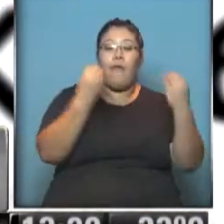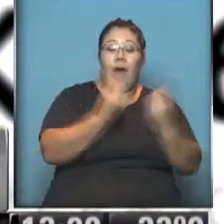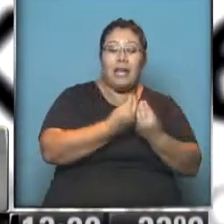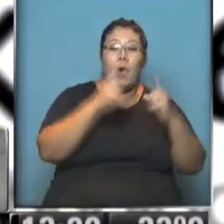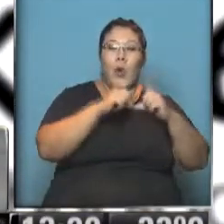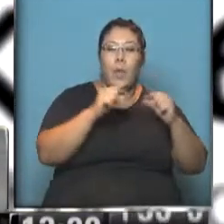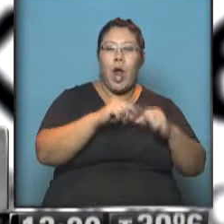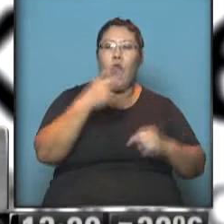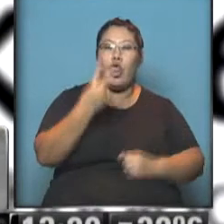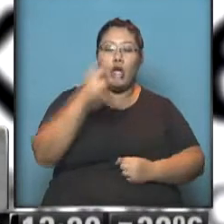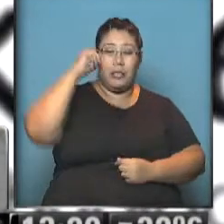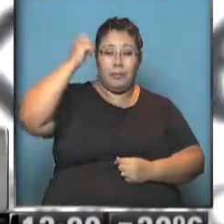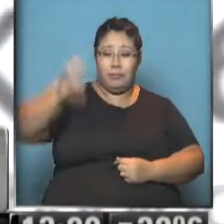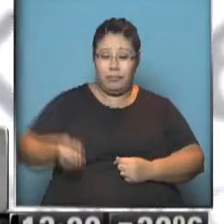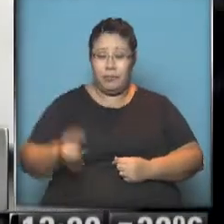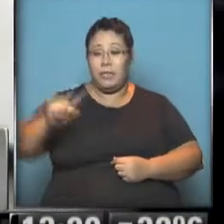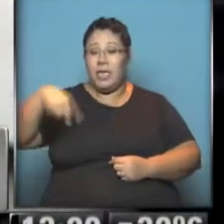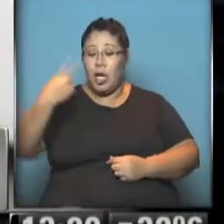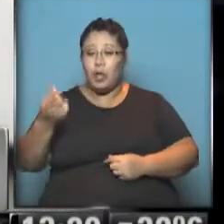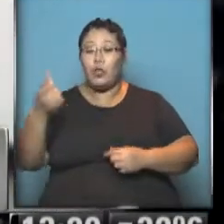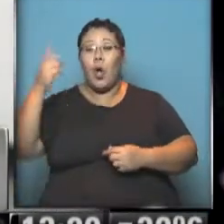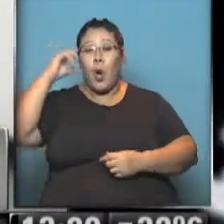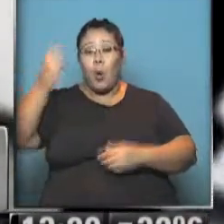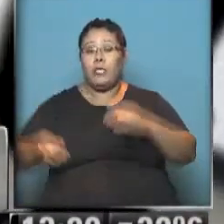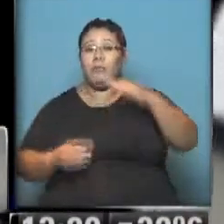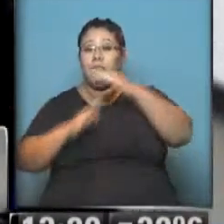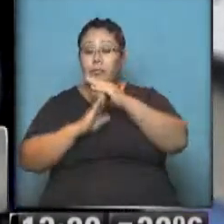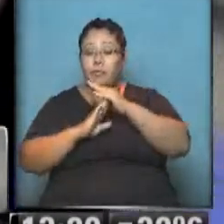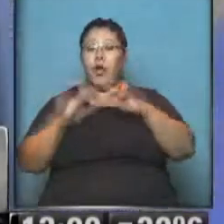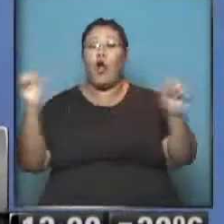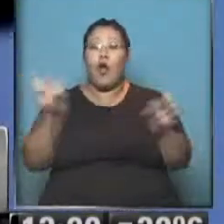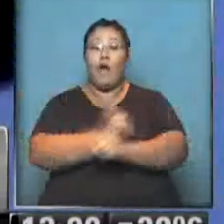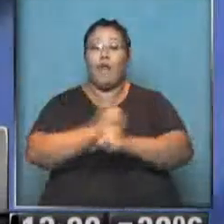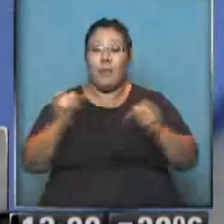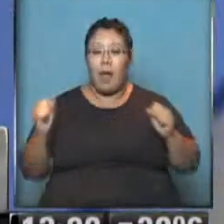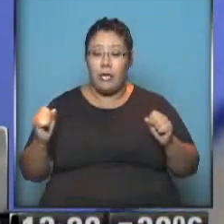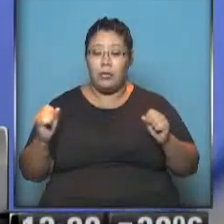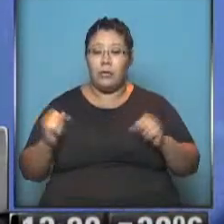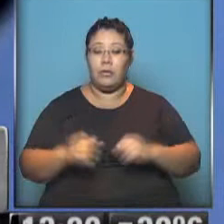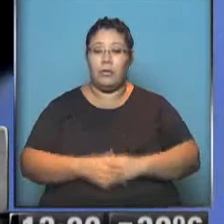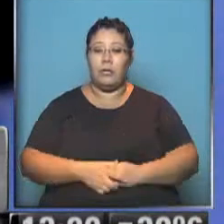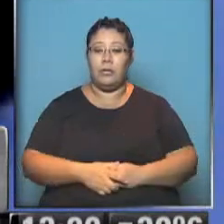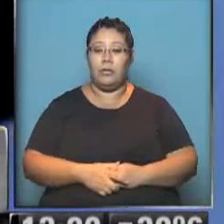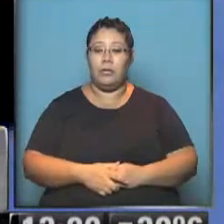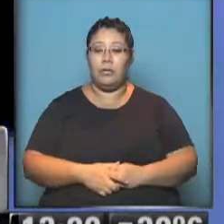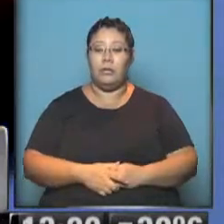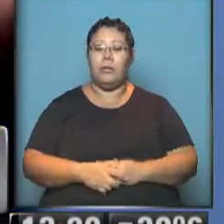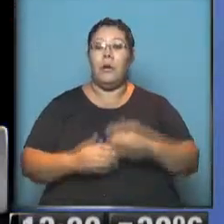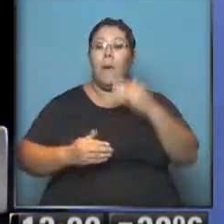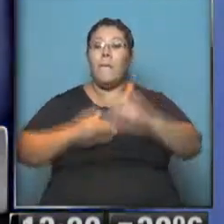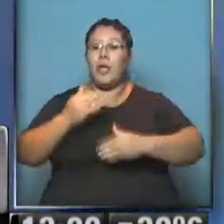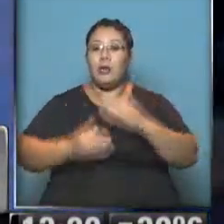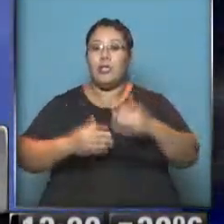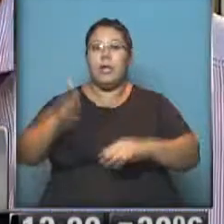Cámara, confirmaron lo mismo en un contexto histórico de nuestro país en el cual está vigente un proceso de memoria,